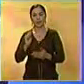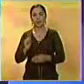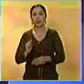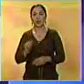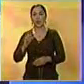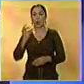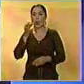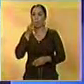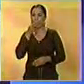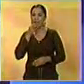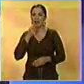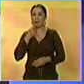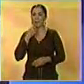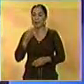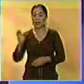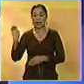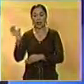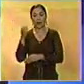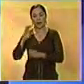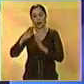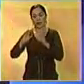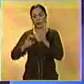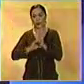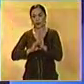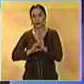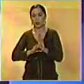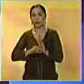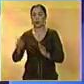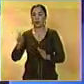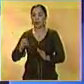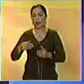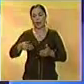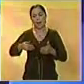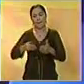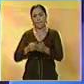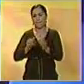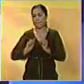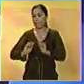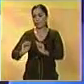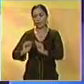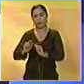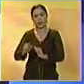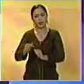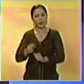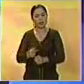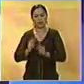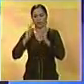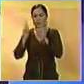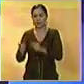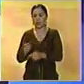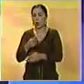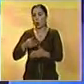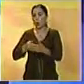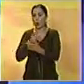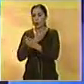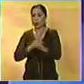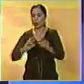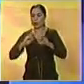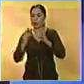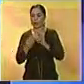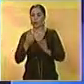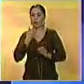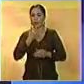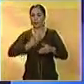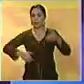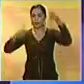Angélica. Copey pide declarar emergencia constitucional en el país para impedir lo que consideran imposiciones antidemocráticas en la reforma que